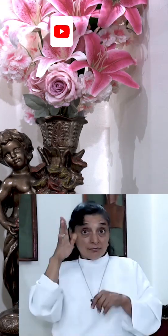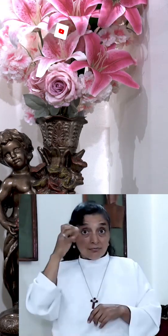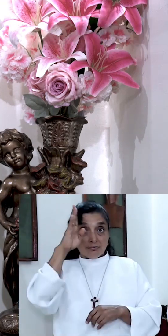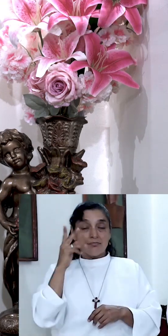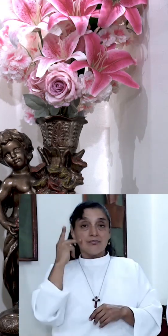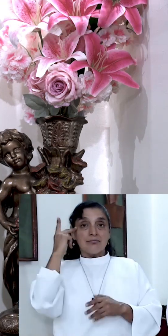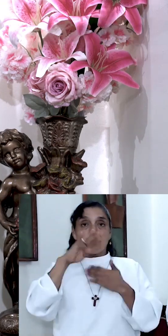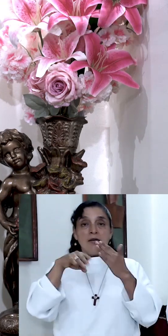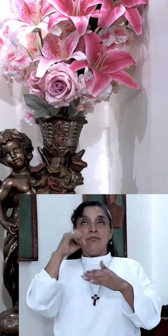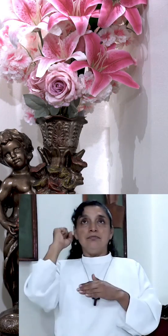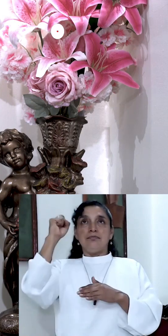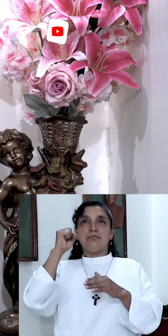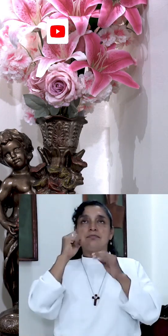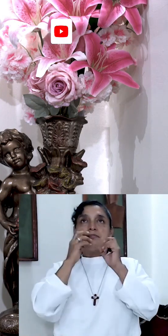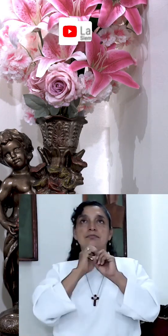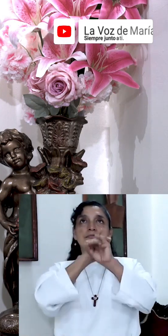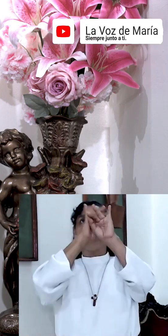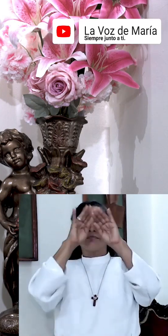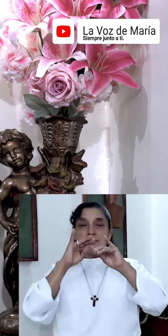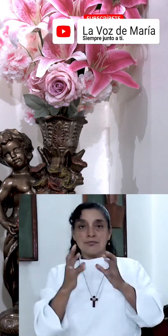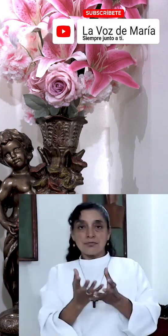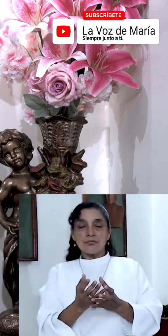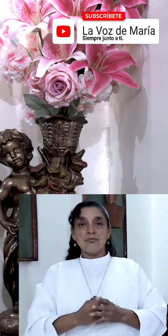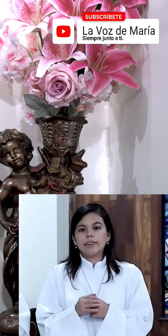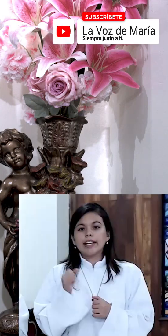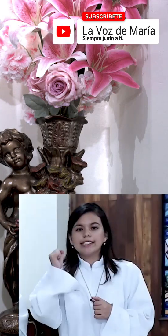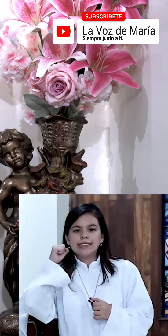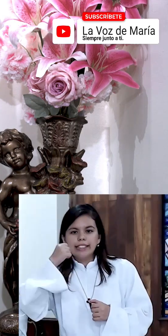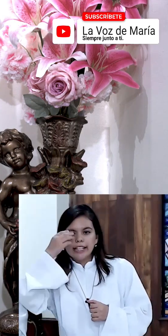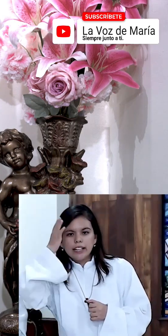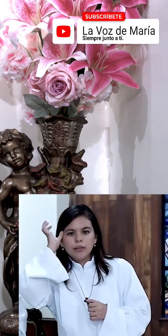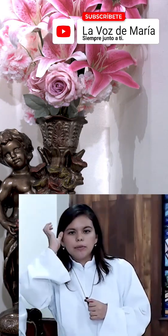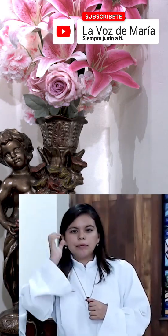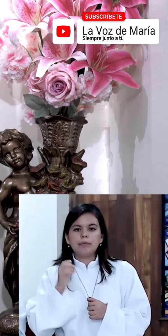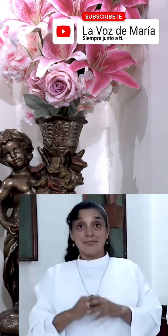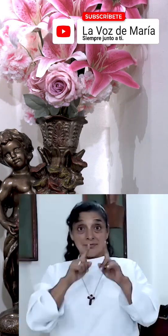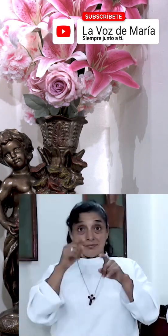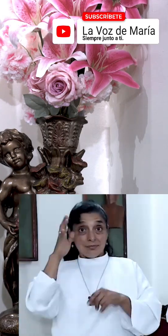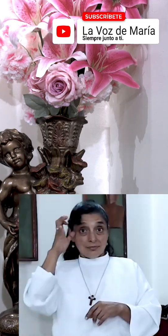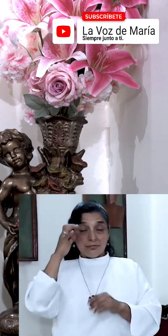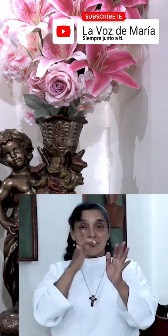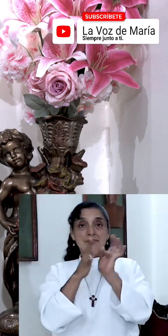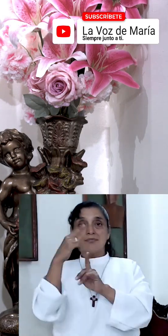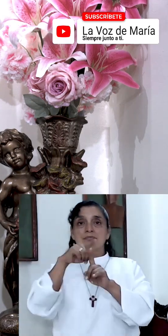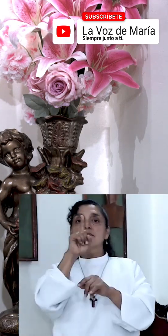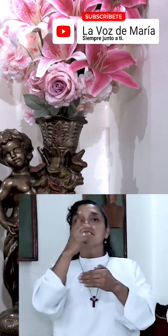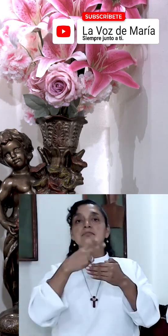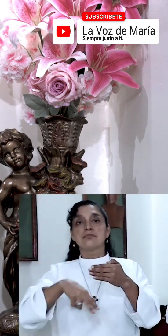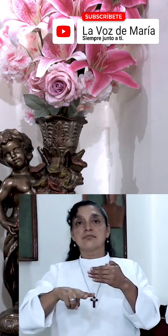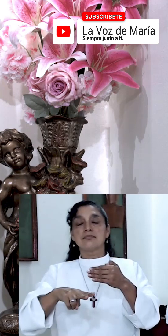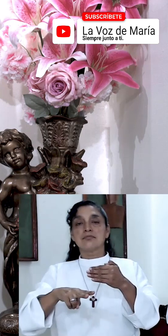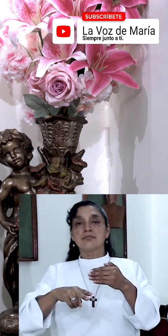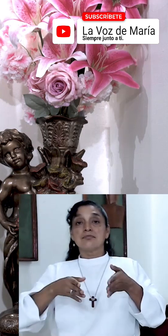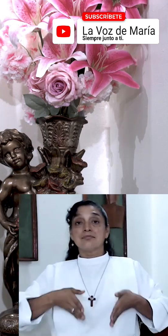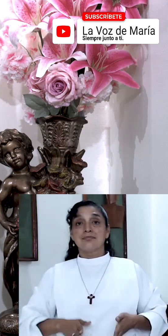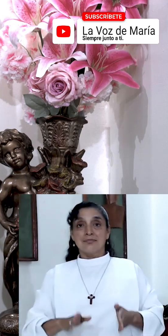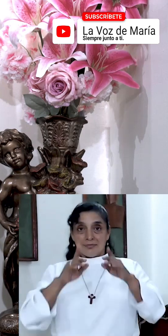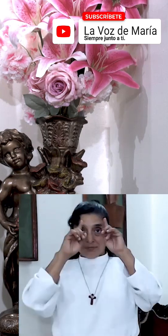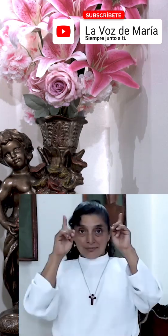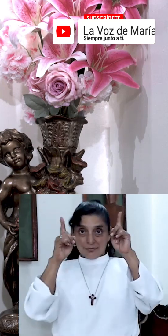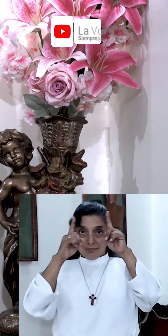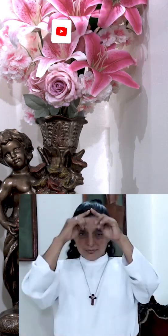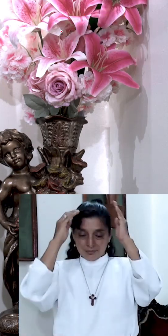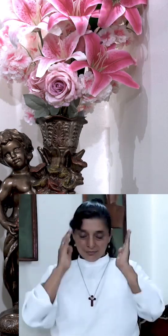Dios Padre Todopoderoso, Creador del cielo y de la tierra? Sí, creo. ¿Creen en Jesucristo, su único Hijo, que nació de